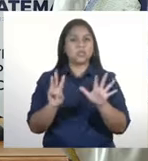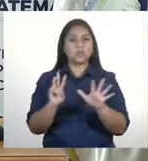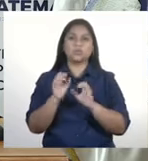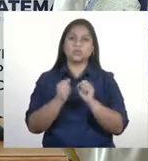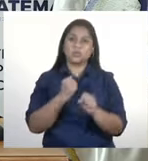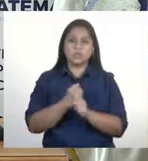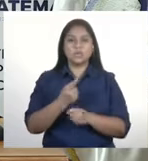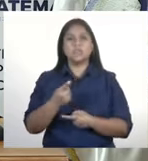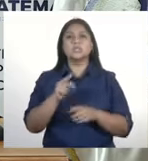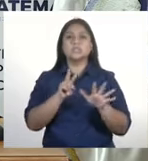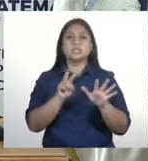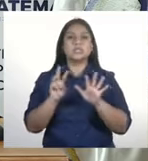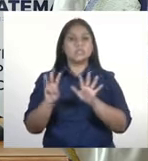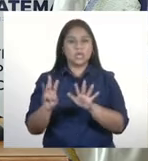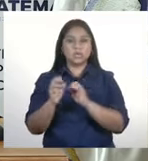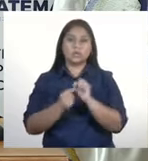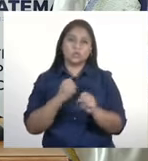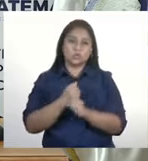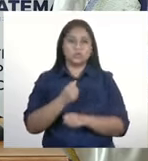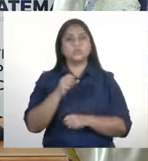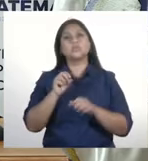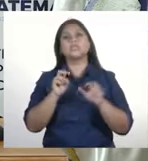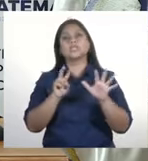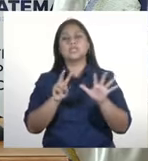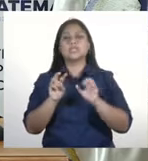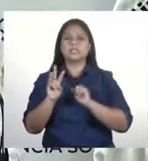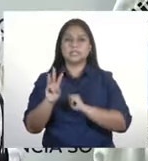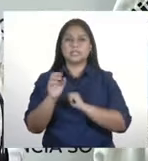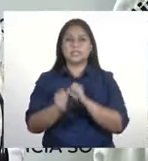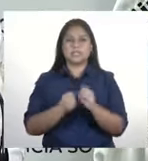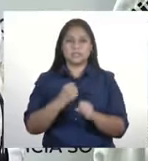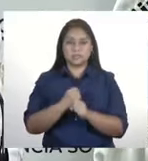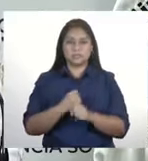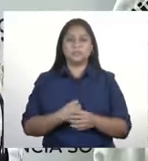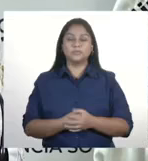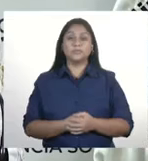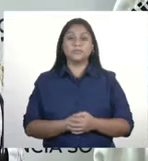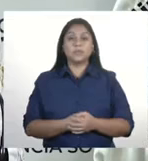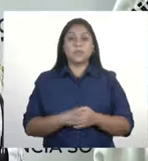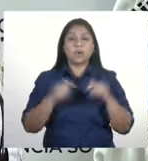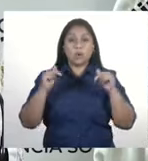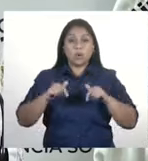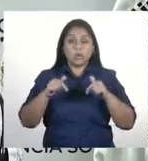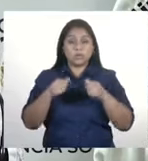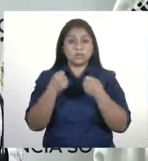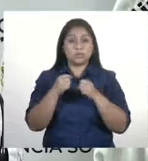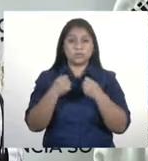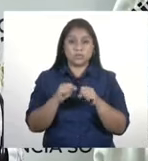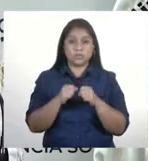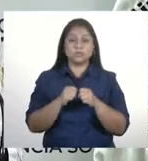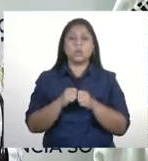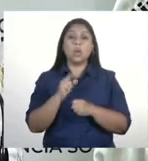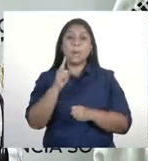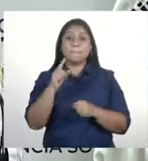58, 78 y 73 años. Hemos realizado el día de